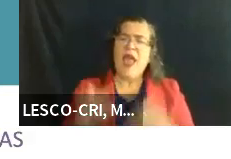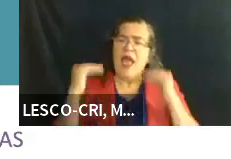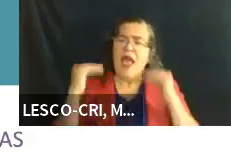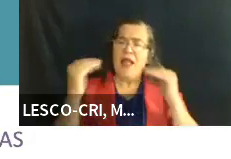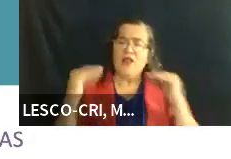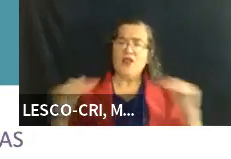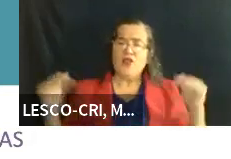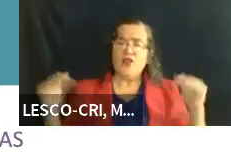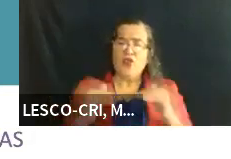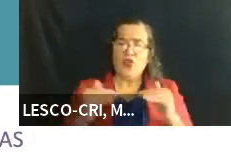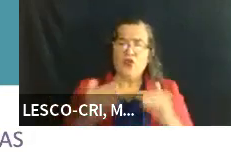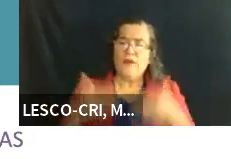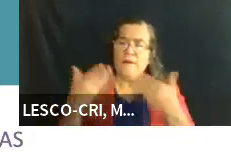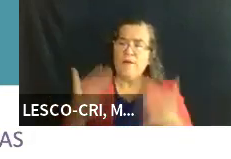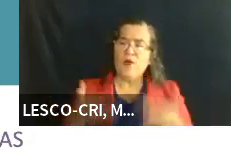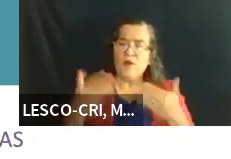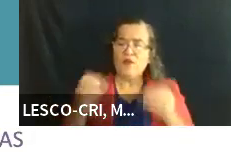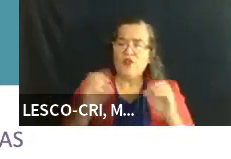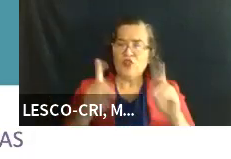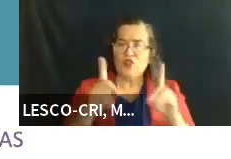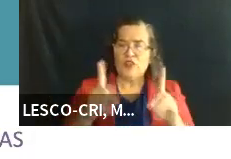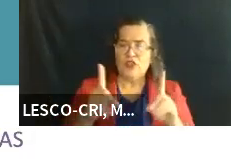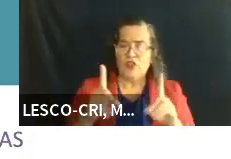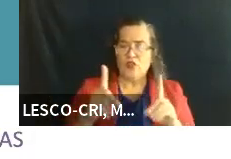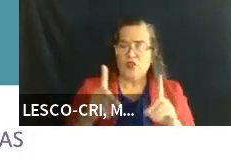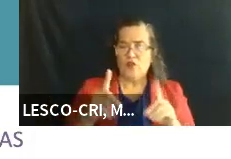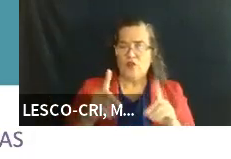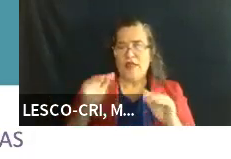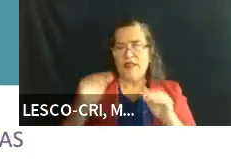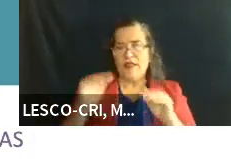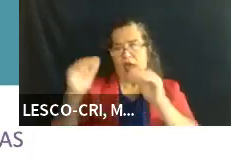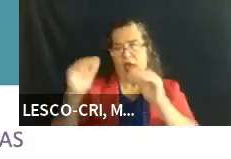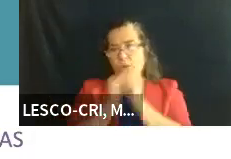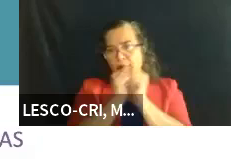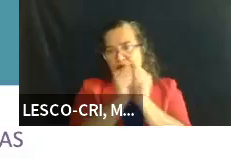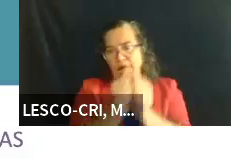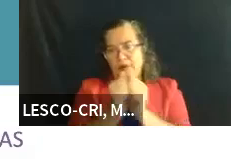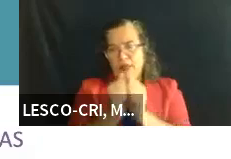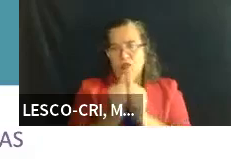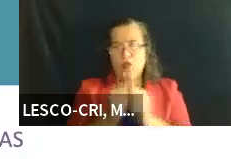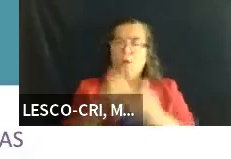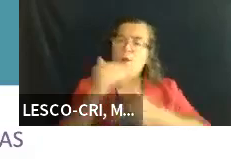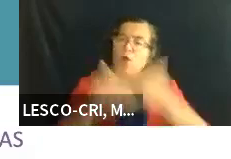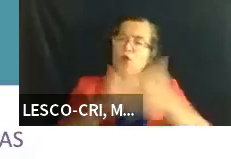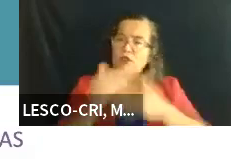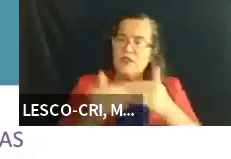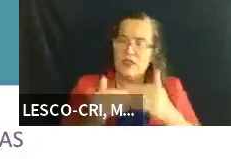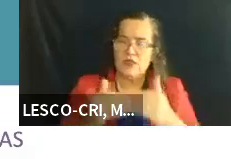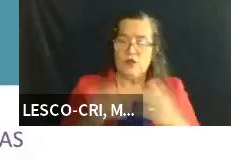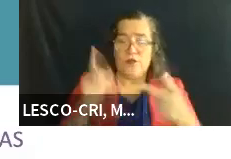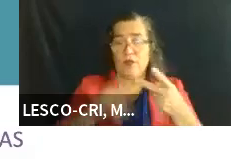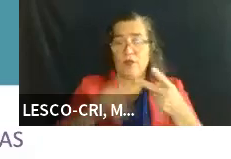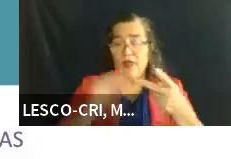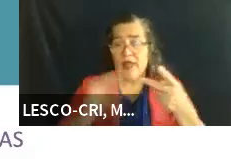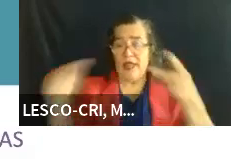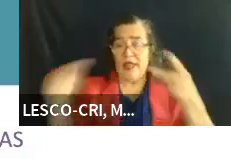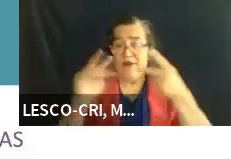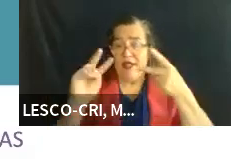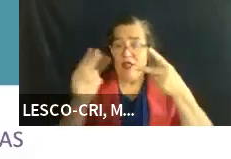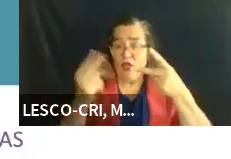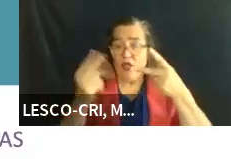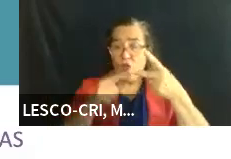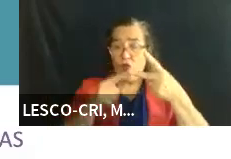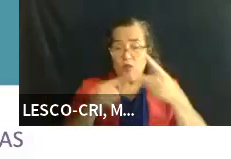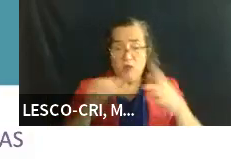de andamiaje y de acompañamiento en su proceso formativo. En un nivel de logro 2, ya el estudiante estará preparado